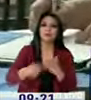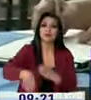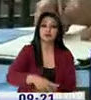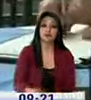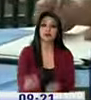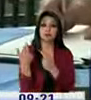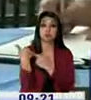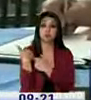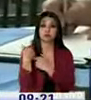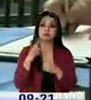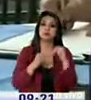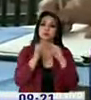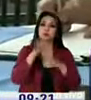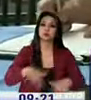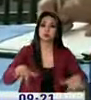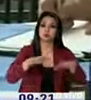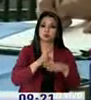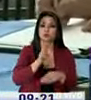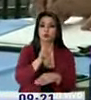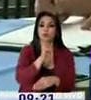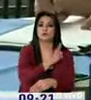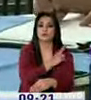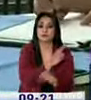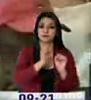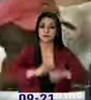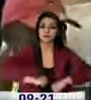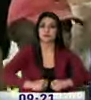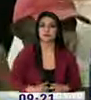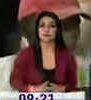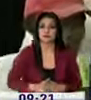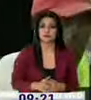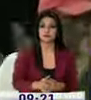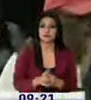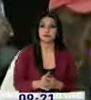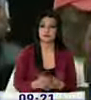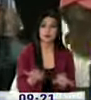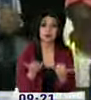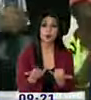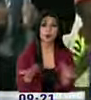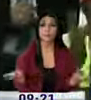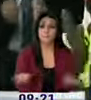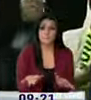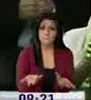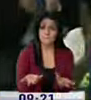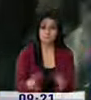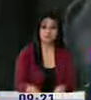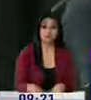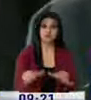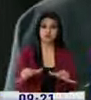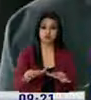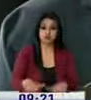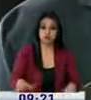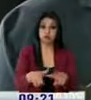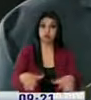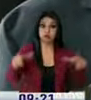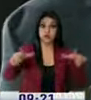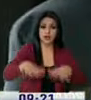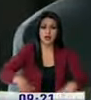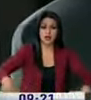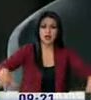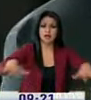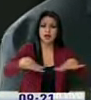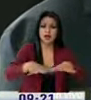se encargará de la construcción de la universidad. Que lo que vamos a tener en esa gran hacienda es